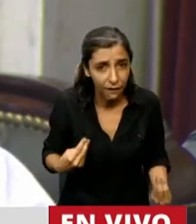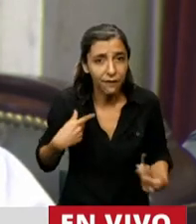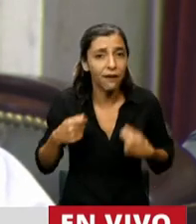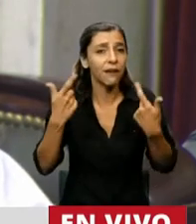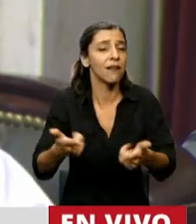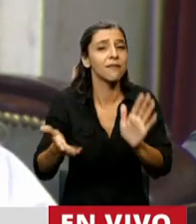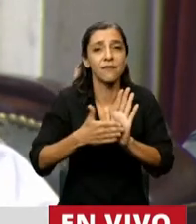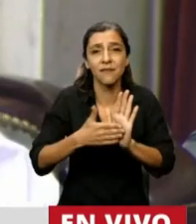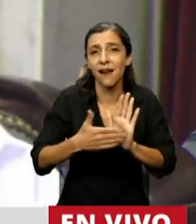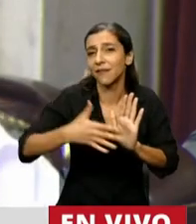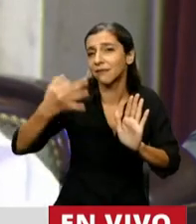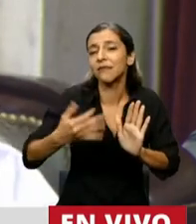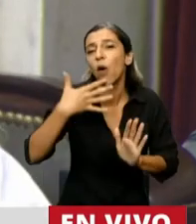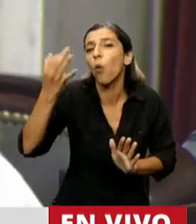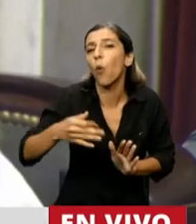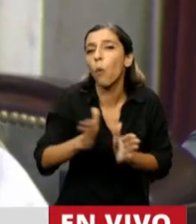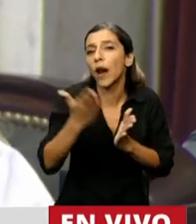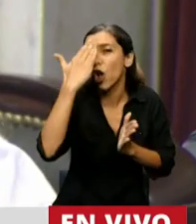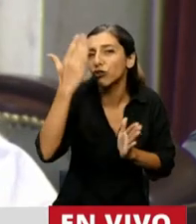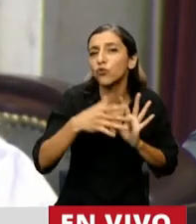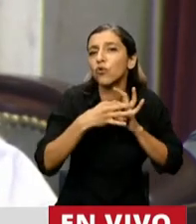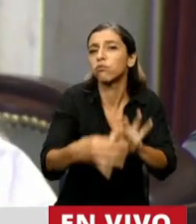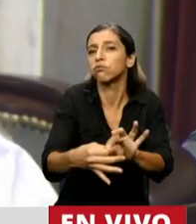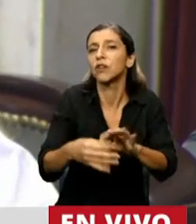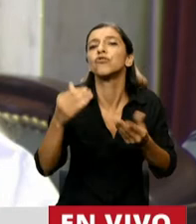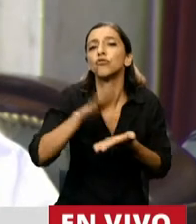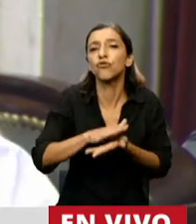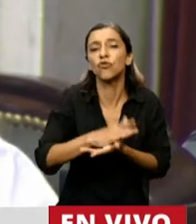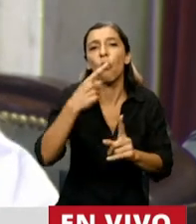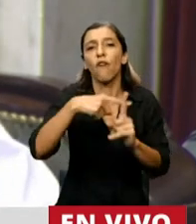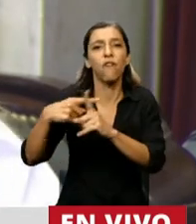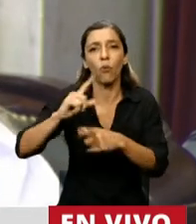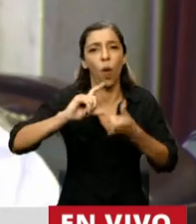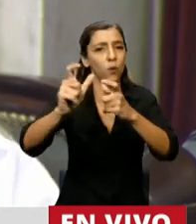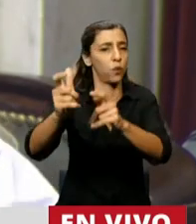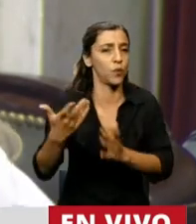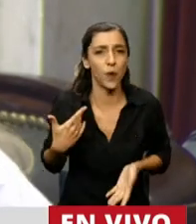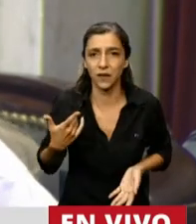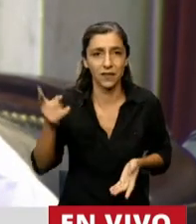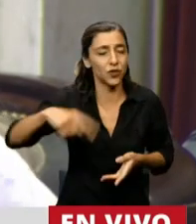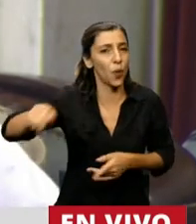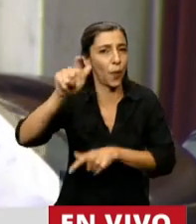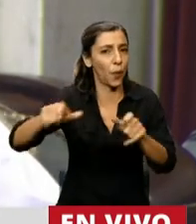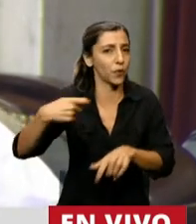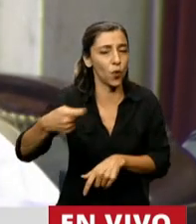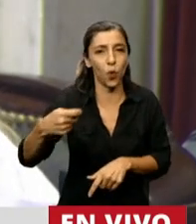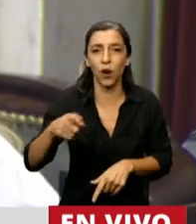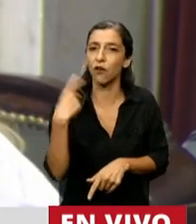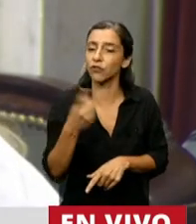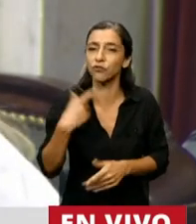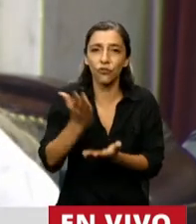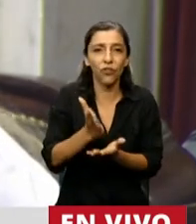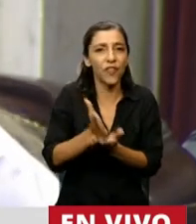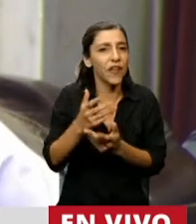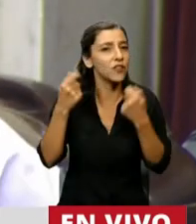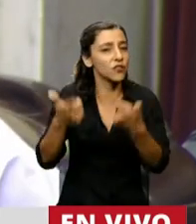a la garantía constitucional de movilidad jubilatoria. Y tenemos que garantizar la plenitud de ese derecho, tenemos que garantizar